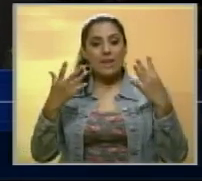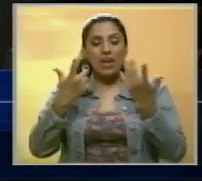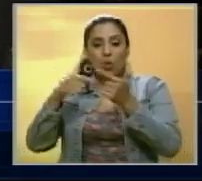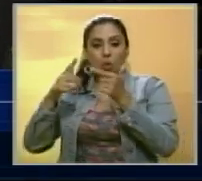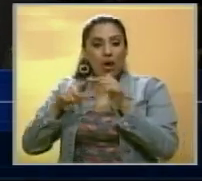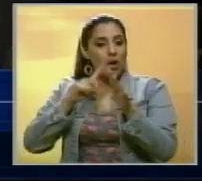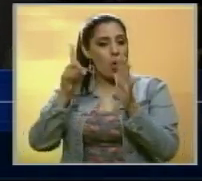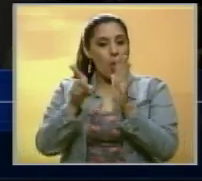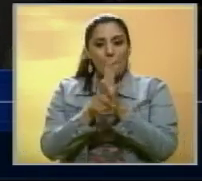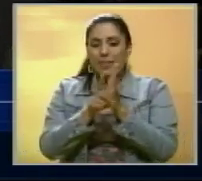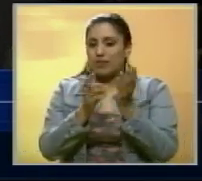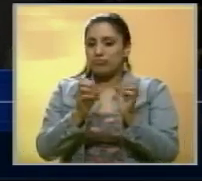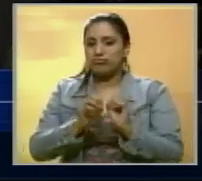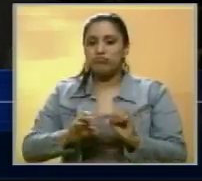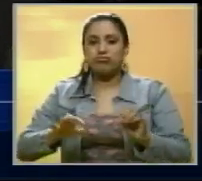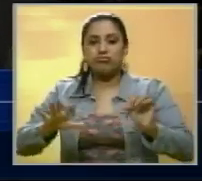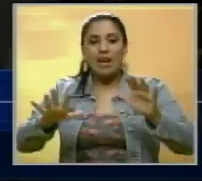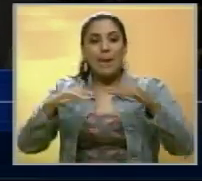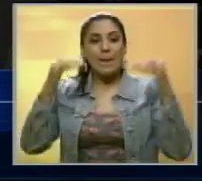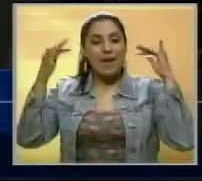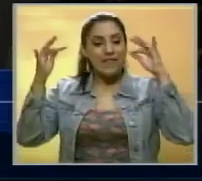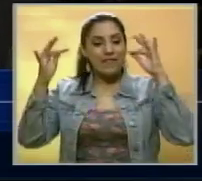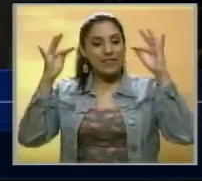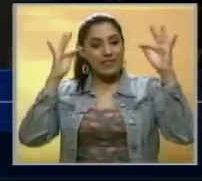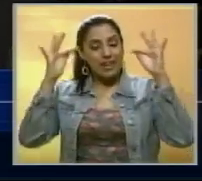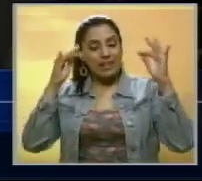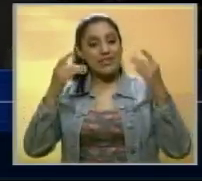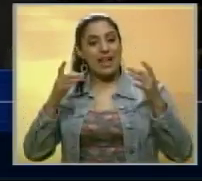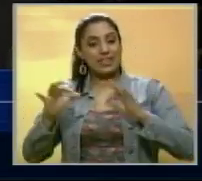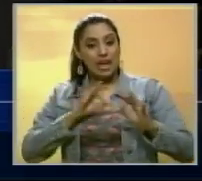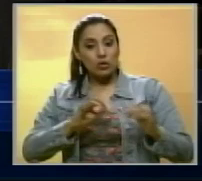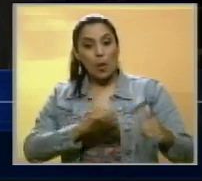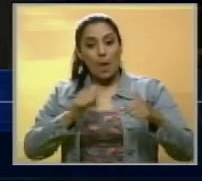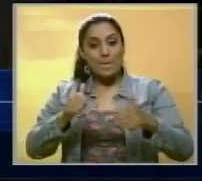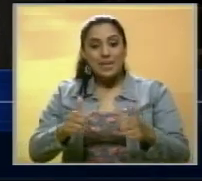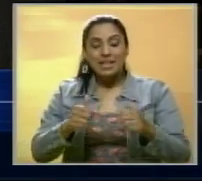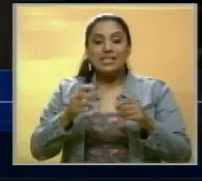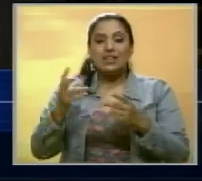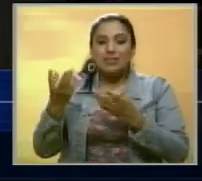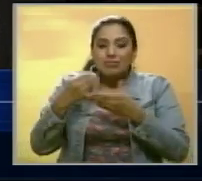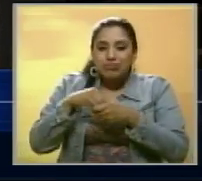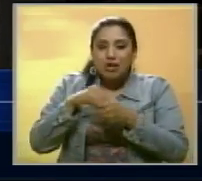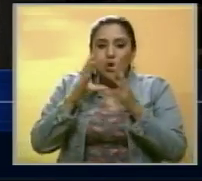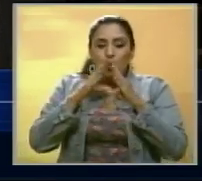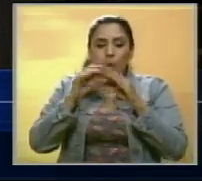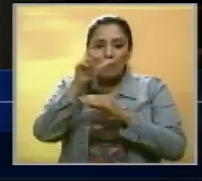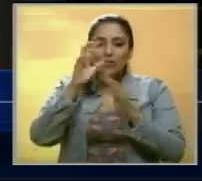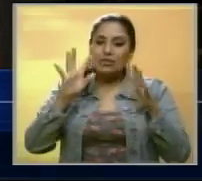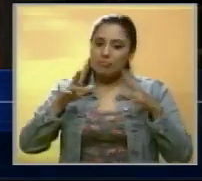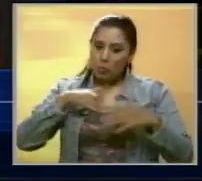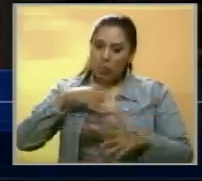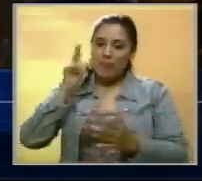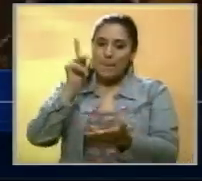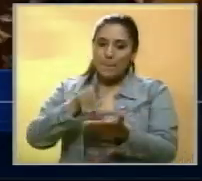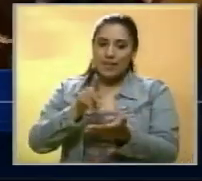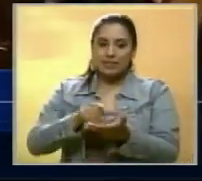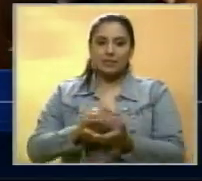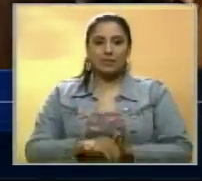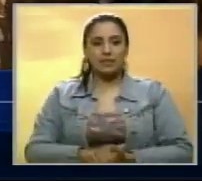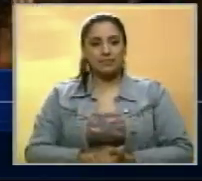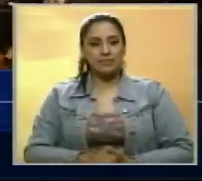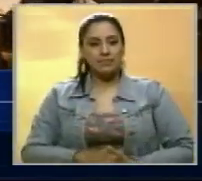completamente desplegadas a que la fiesta teatral envuelva completamente la ciudad y todos puedan participar en ella.